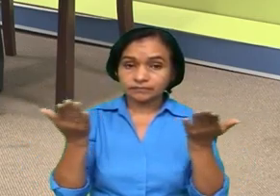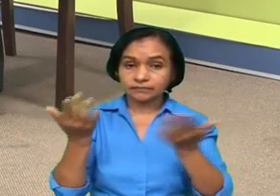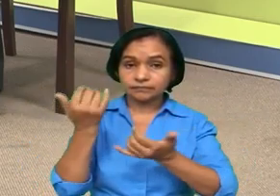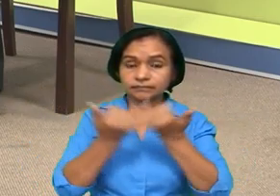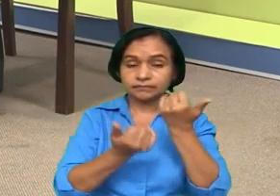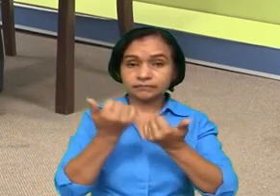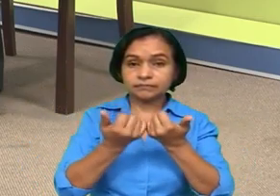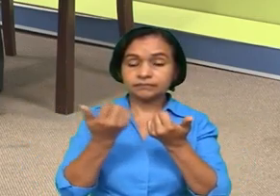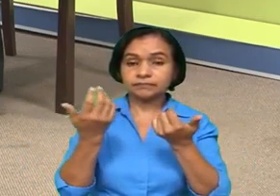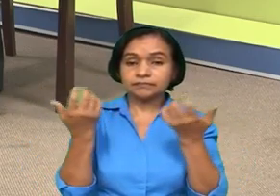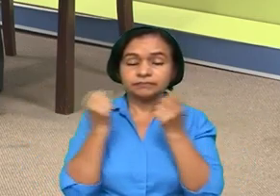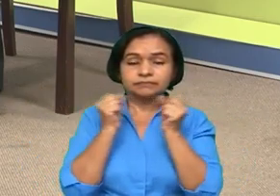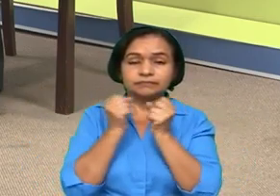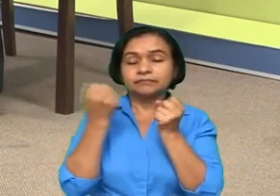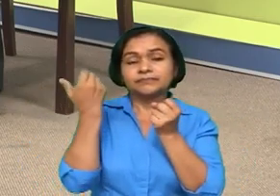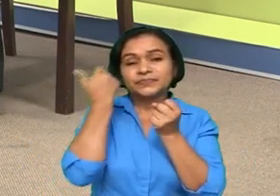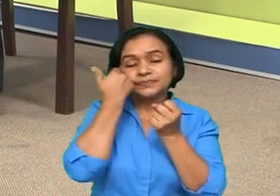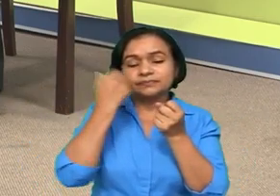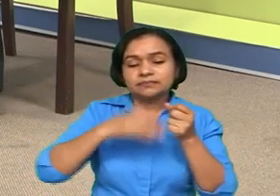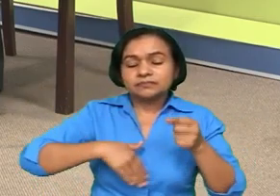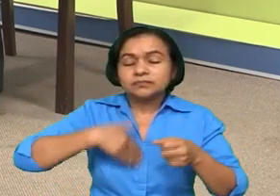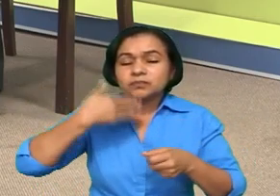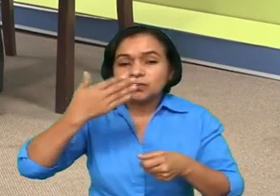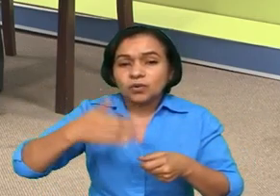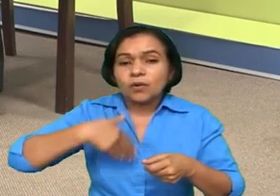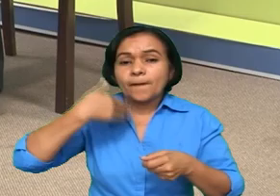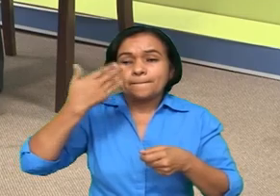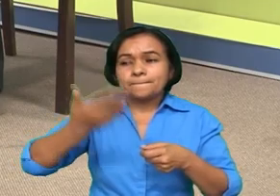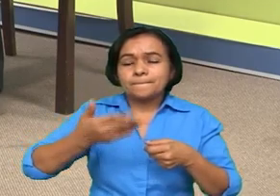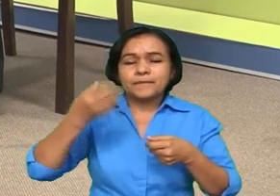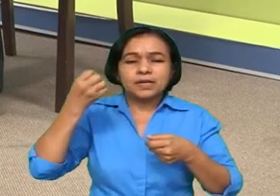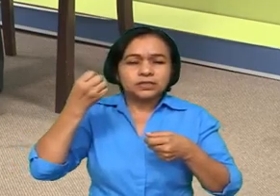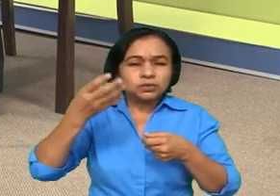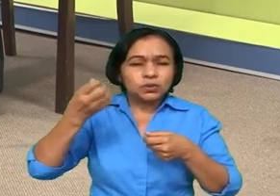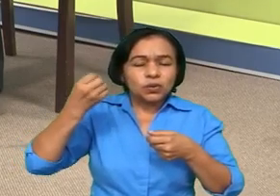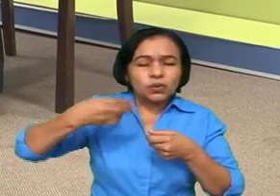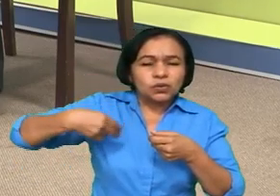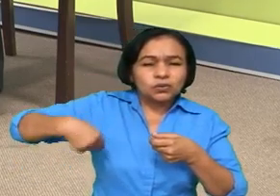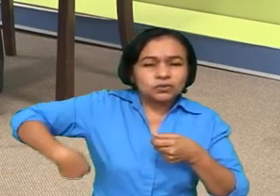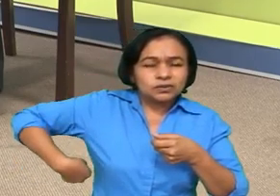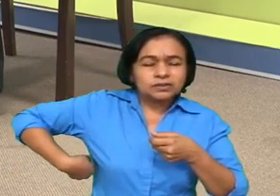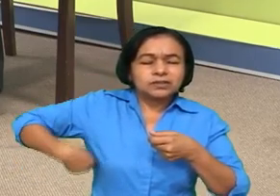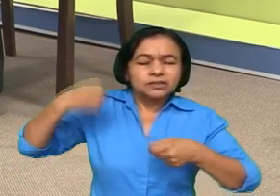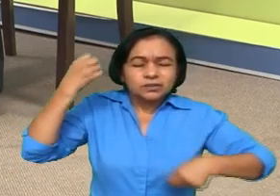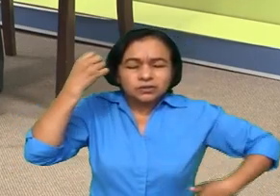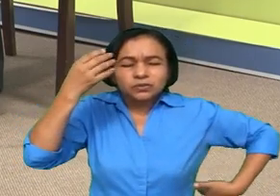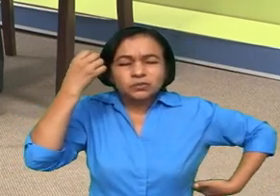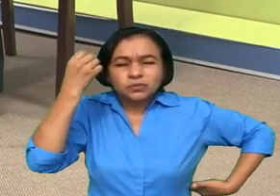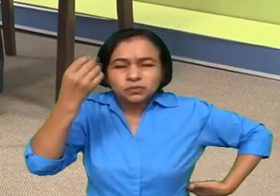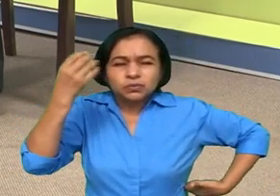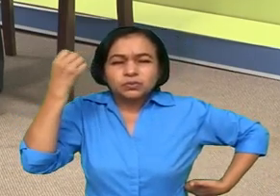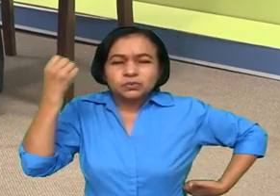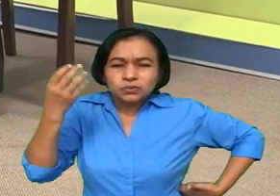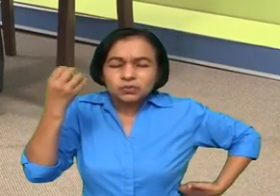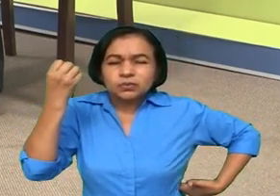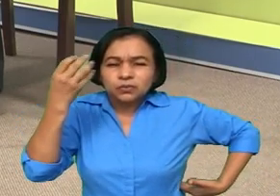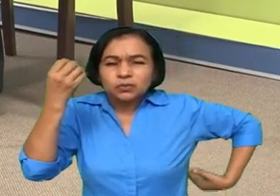empieza con la fiebre, náuseas, vómitos, dolor en la espalda, con lo que comúnmente la